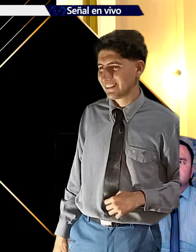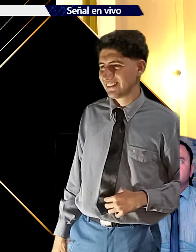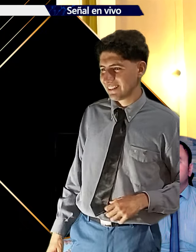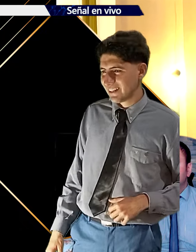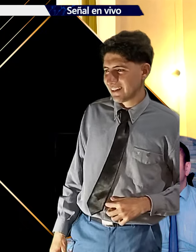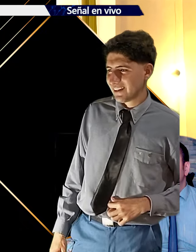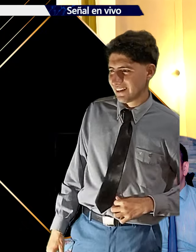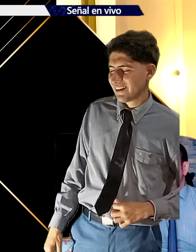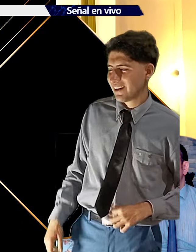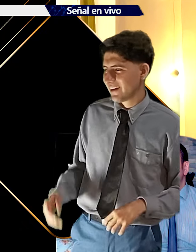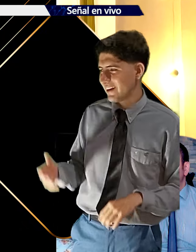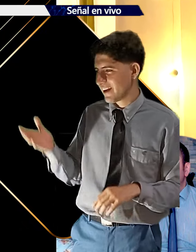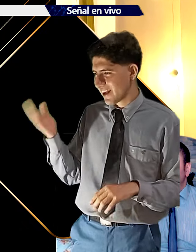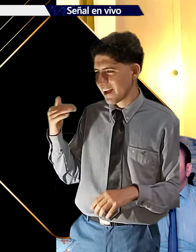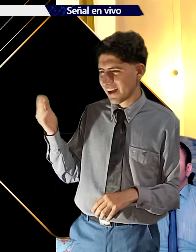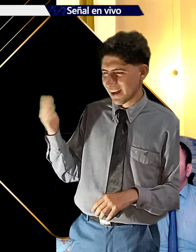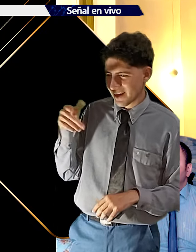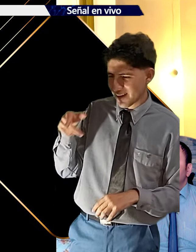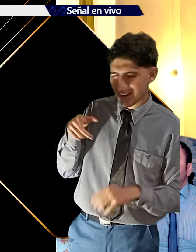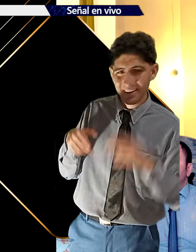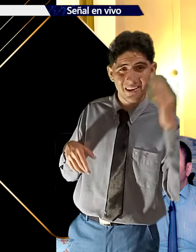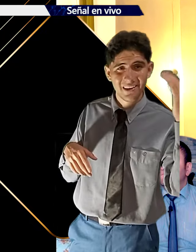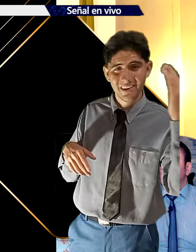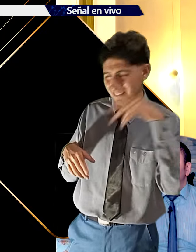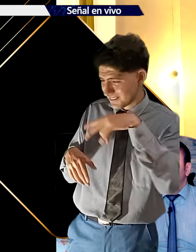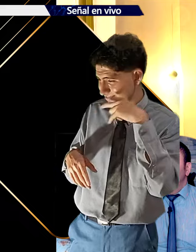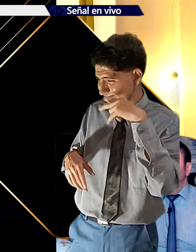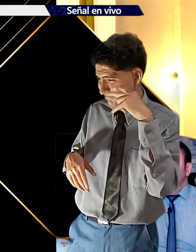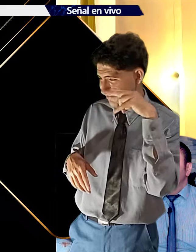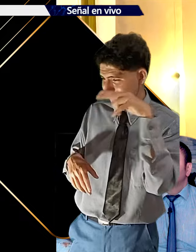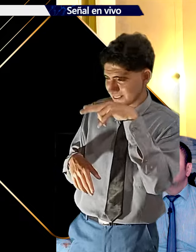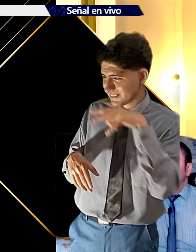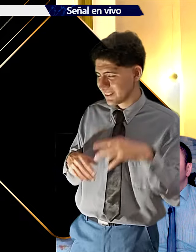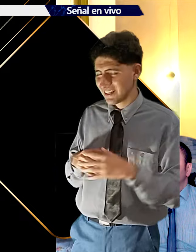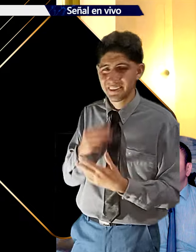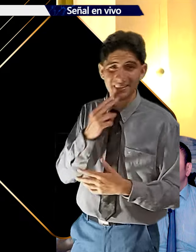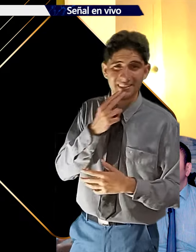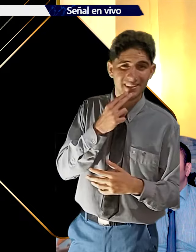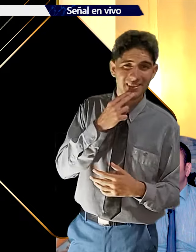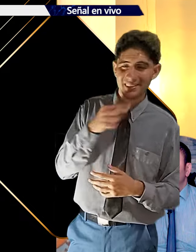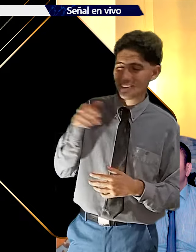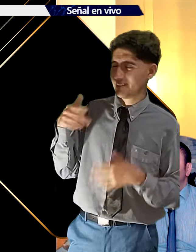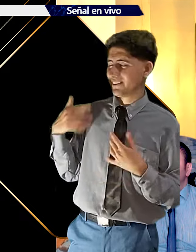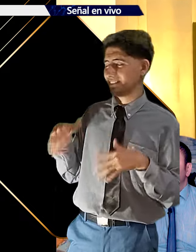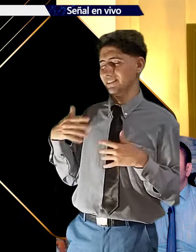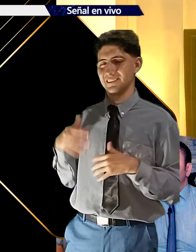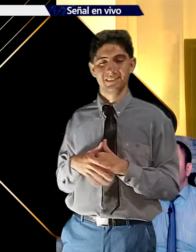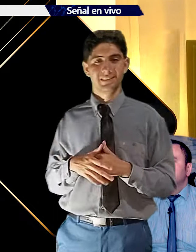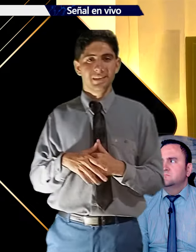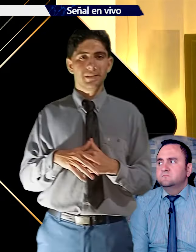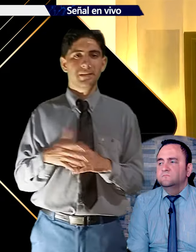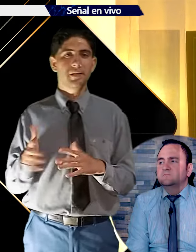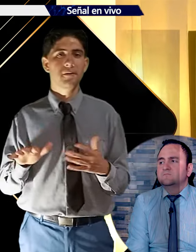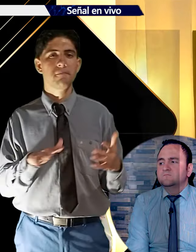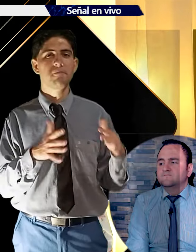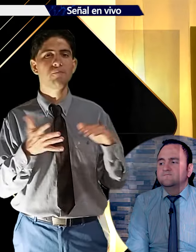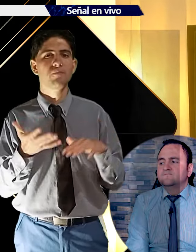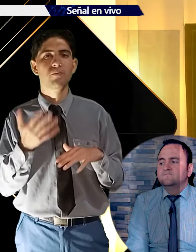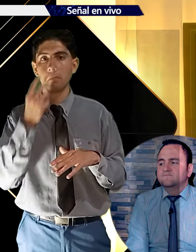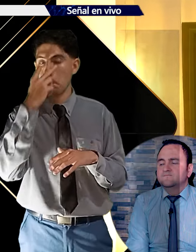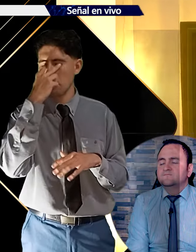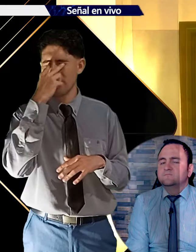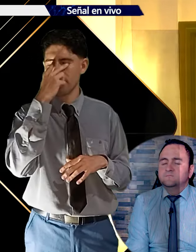dijeron de ese león de la tribu de Dan? ¡Tráiganos a Sansón para que nos divierta! Y así borrachos y todo le